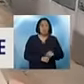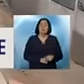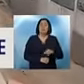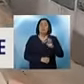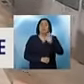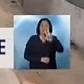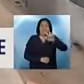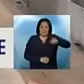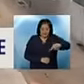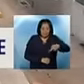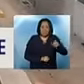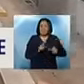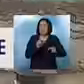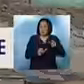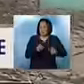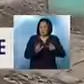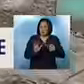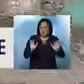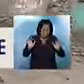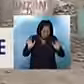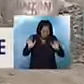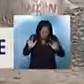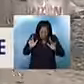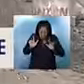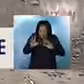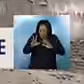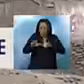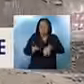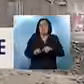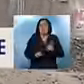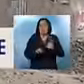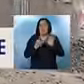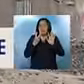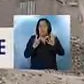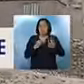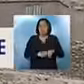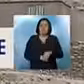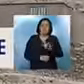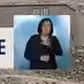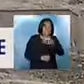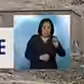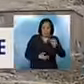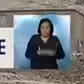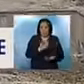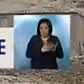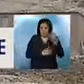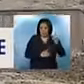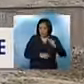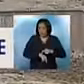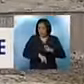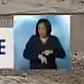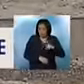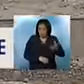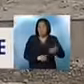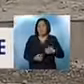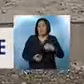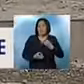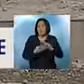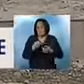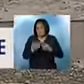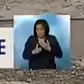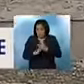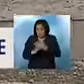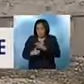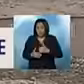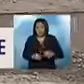3.000 manifestantes fueron los que se concentraron aproximadamente a las 7:30 horas de la mañana, hora en la que comentábamos, pues,